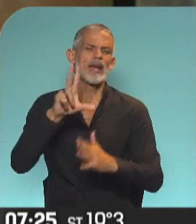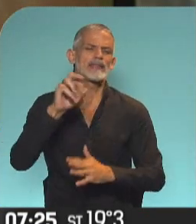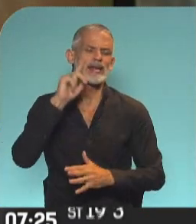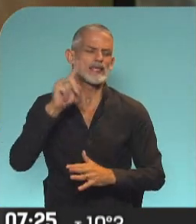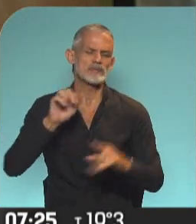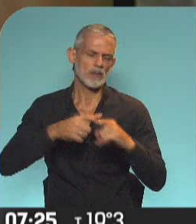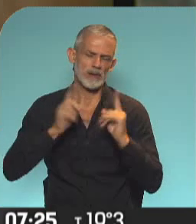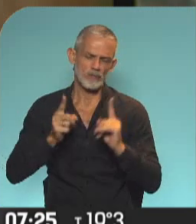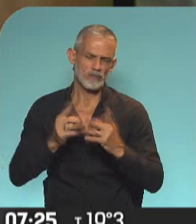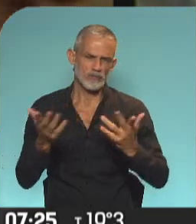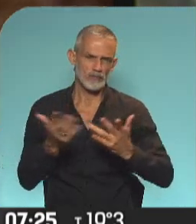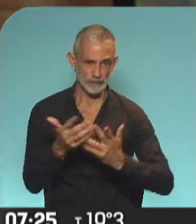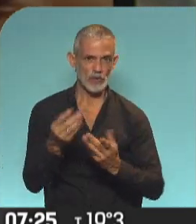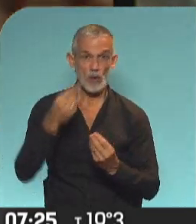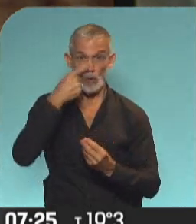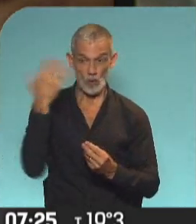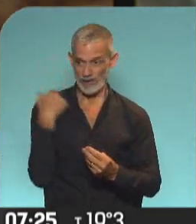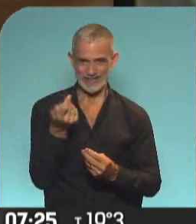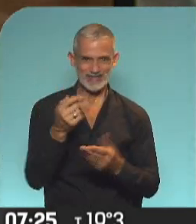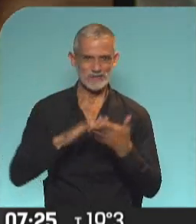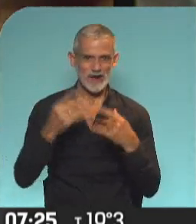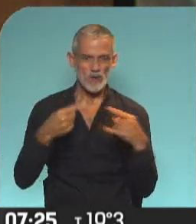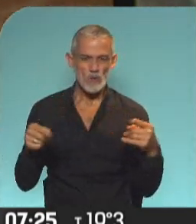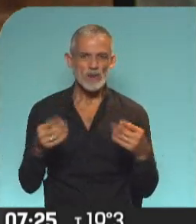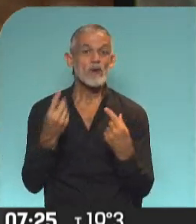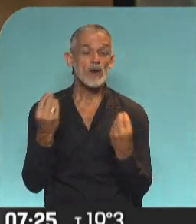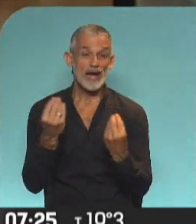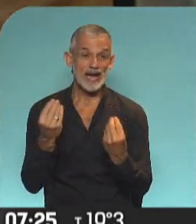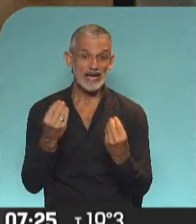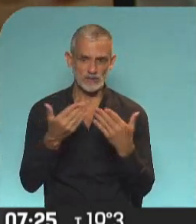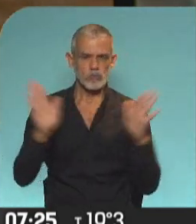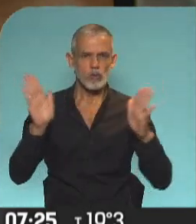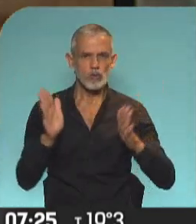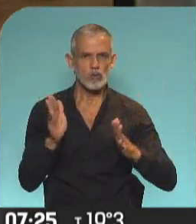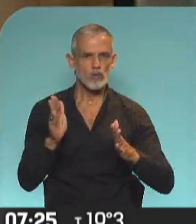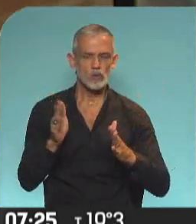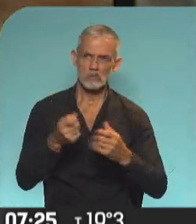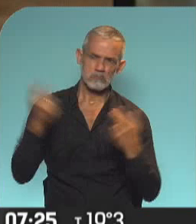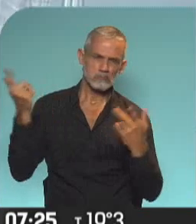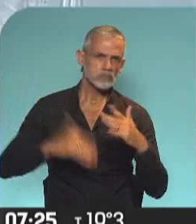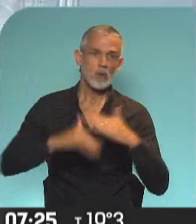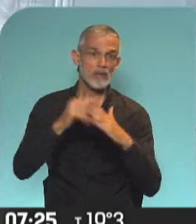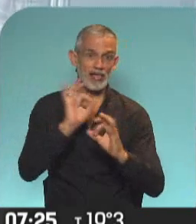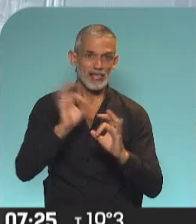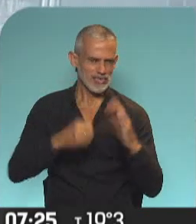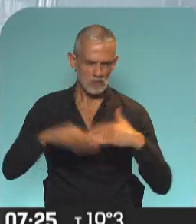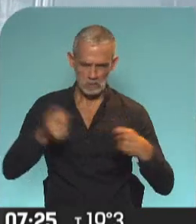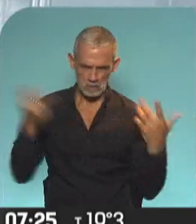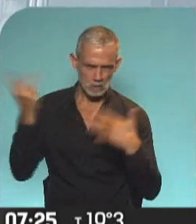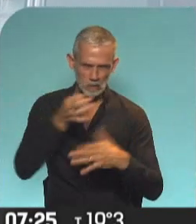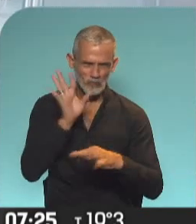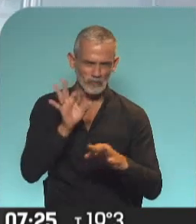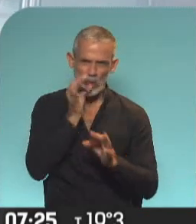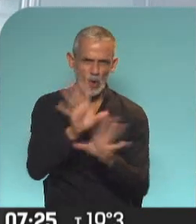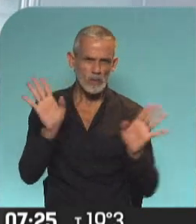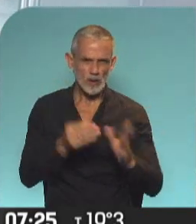toneladas diarias. ¿Cuál es la última novedad entonces? Que se reabrieron las exportaciones y no estará este cupo. No habrá cupo a